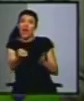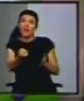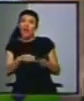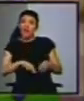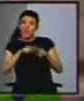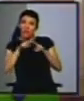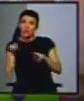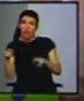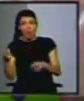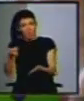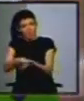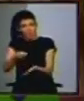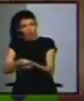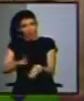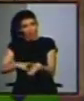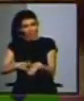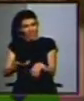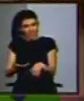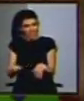les pagaban.